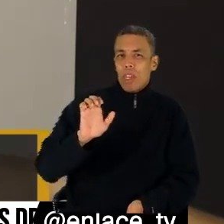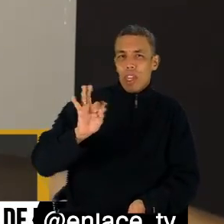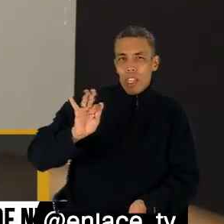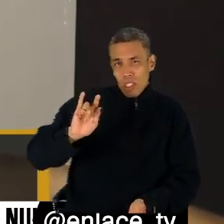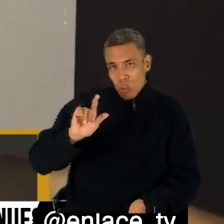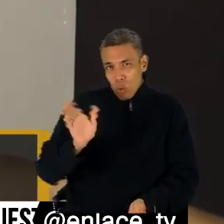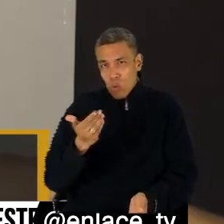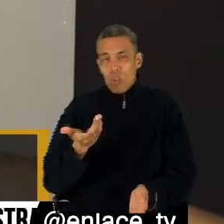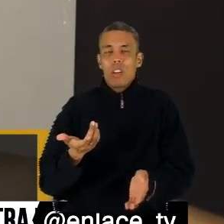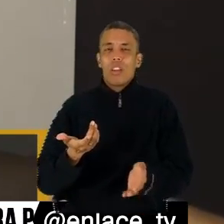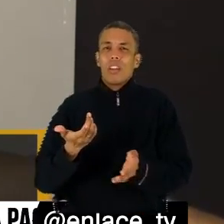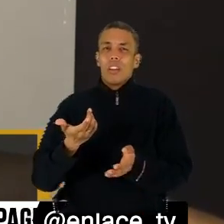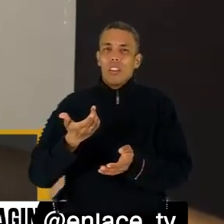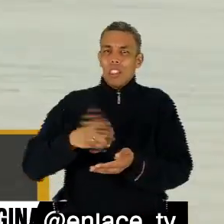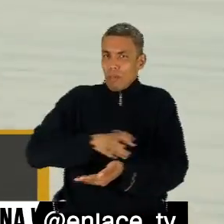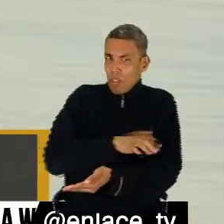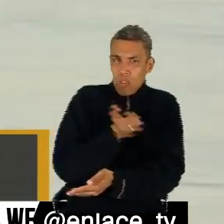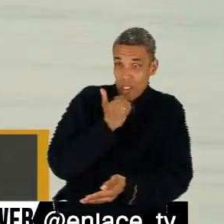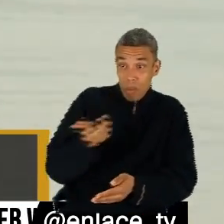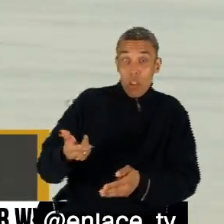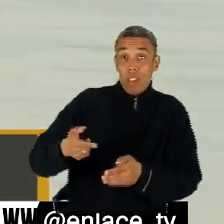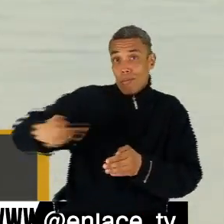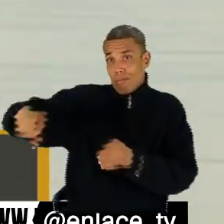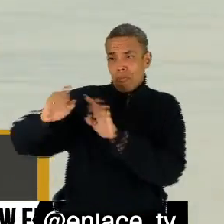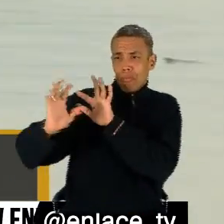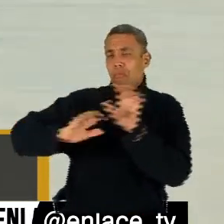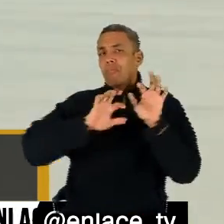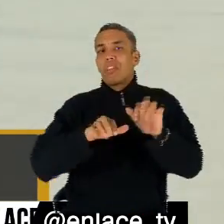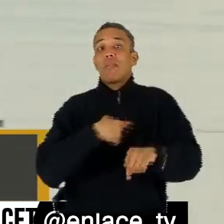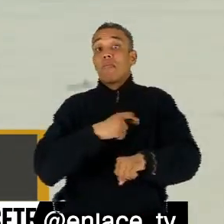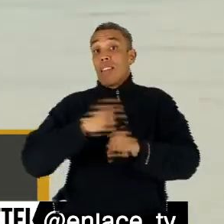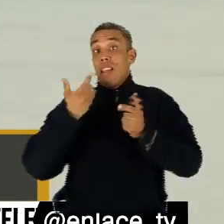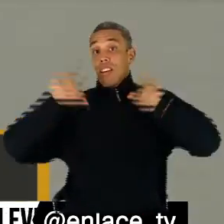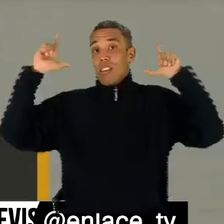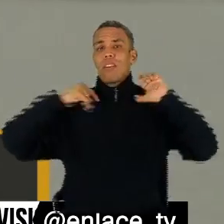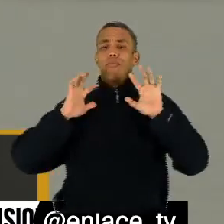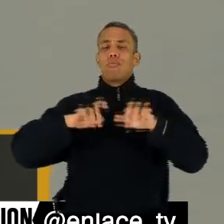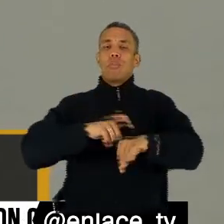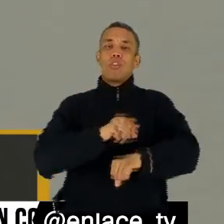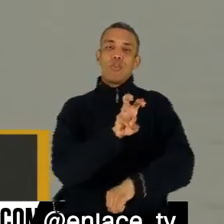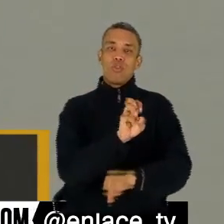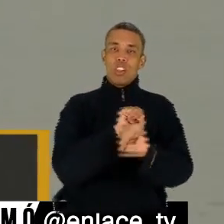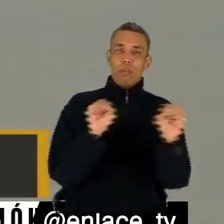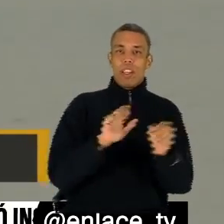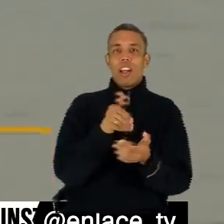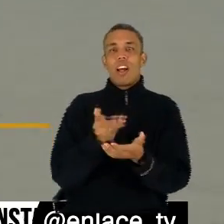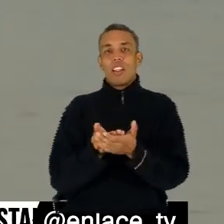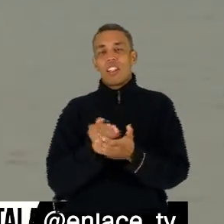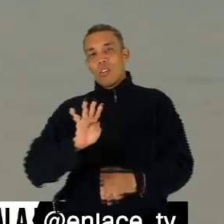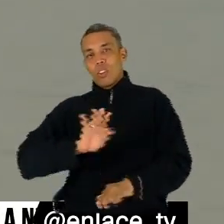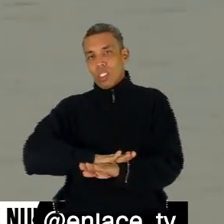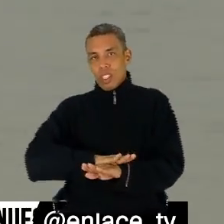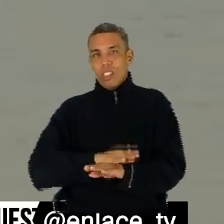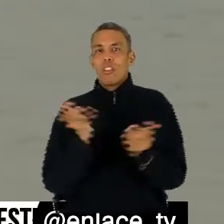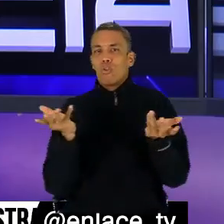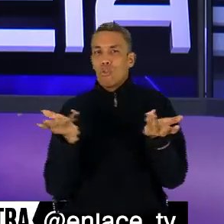pues van a ser impactadas por el tema del fracking. La entrada es libre desde las 8 de la mañana a las 4 de la tarde en el auditorio del Centro Comercial San Silvestre.